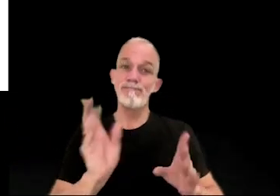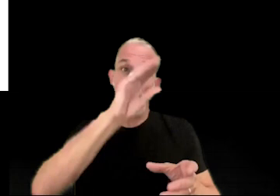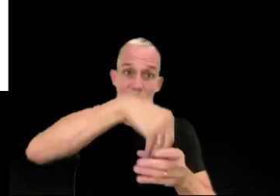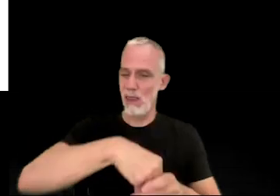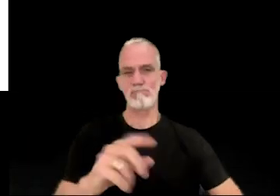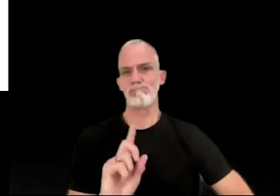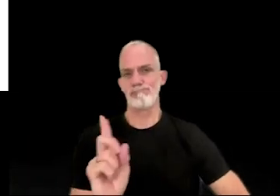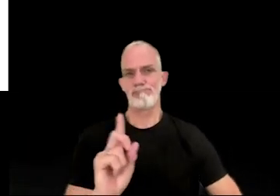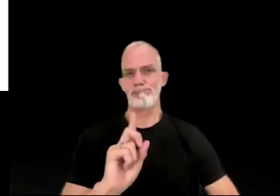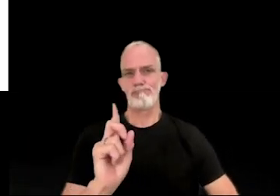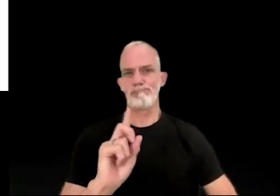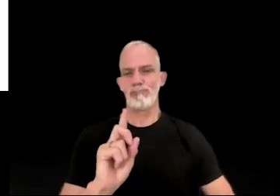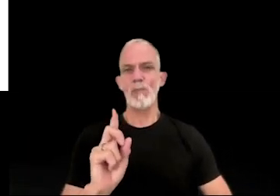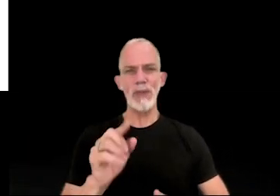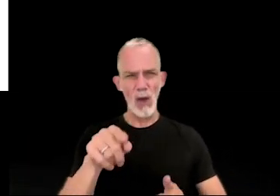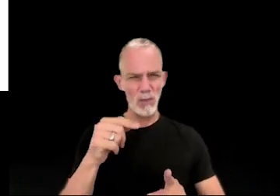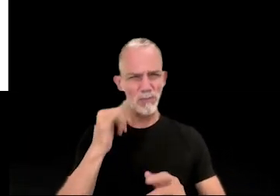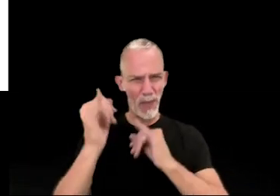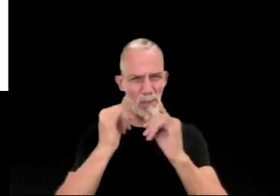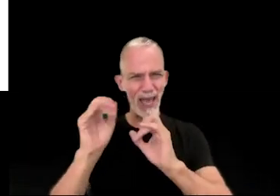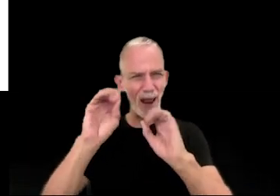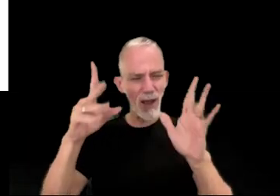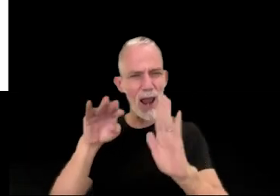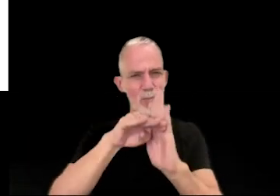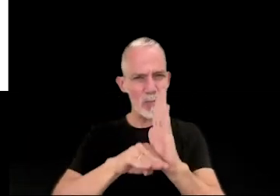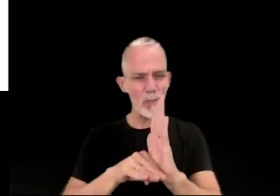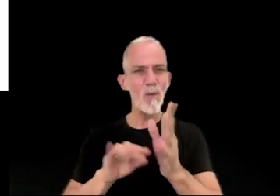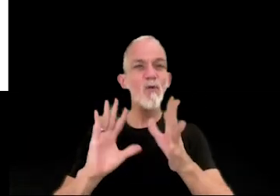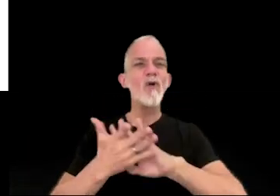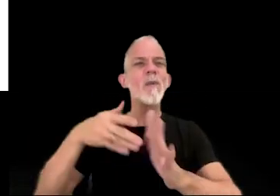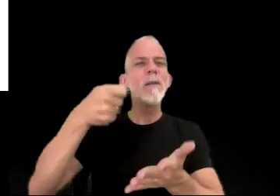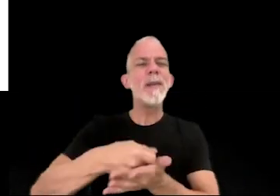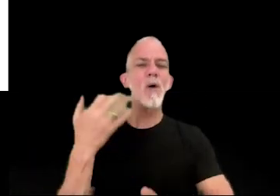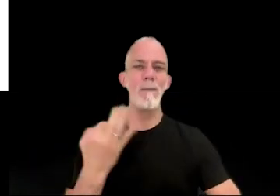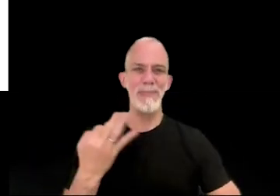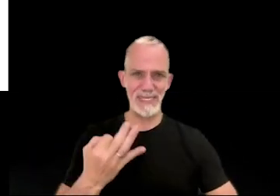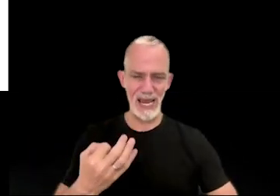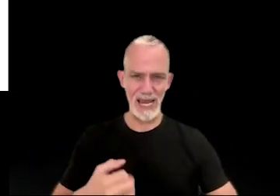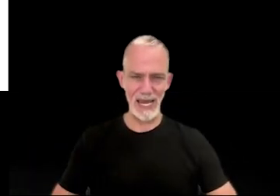vamos a decir cuáles son, tienen también una forma de pago especial.